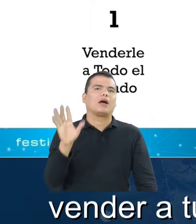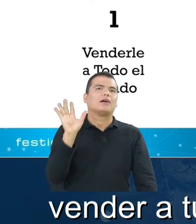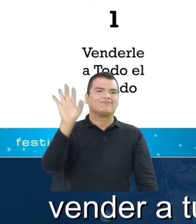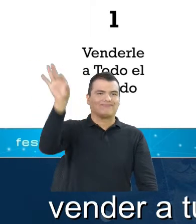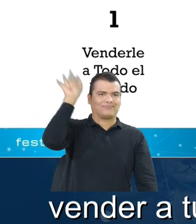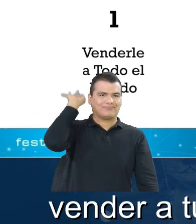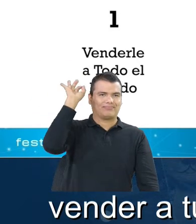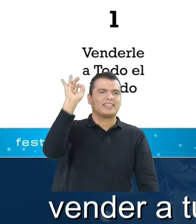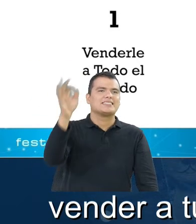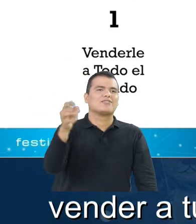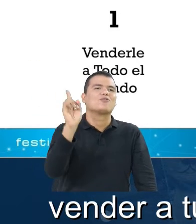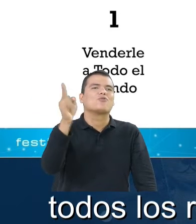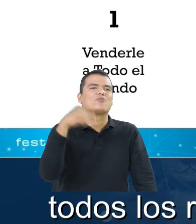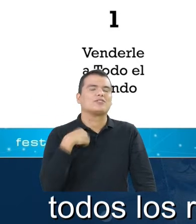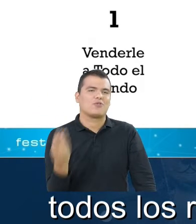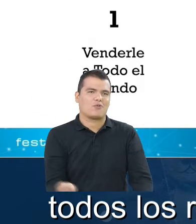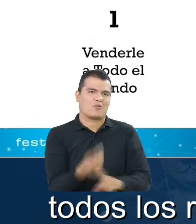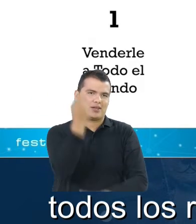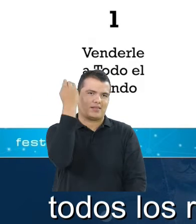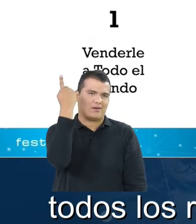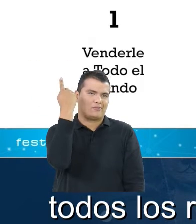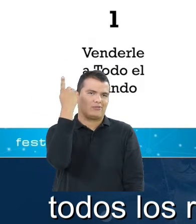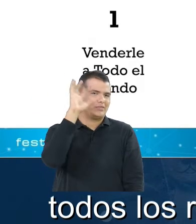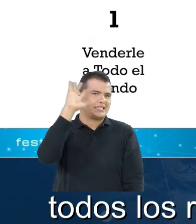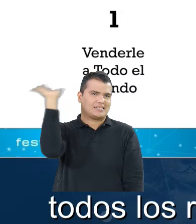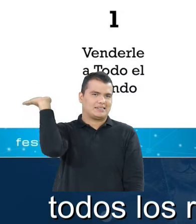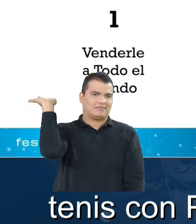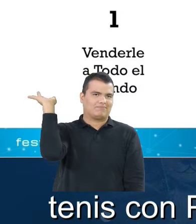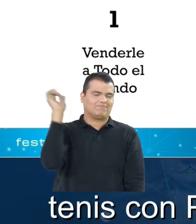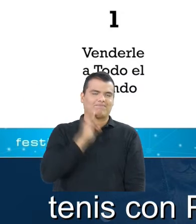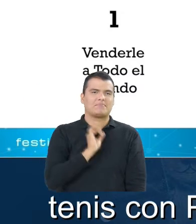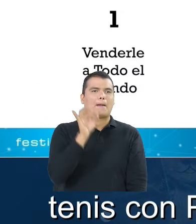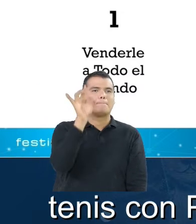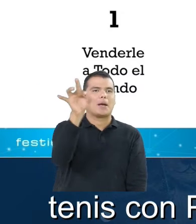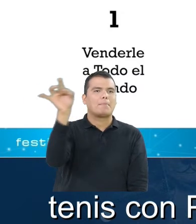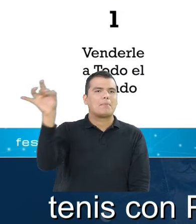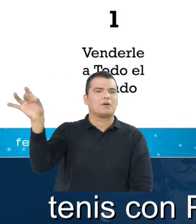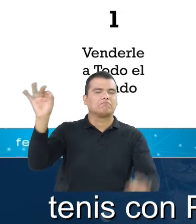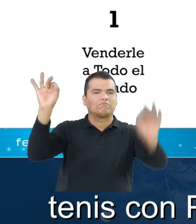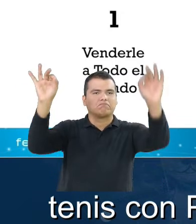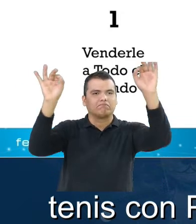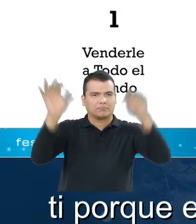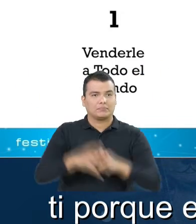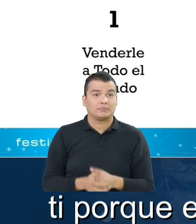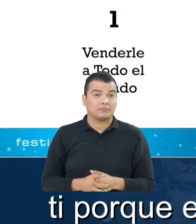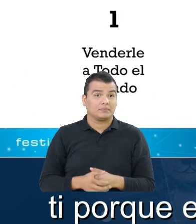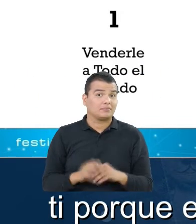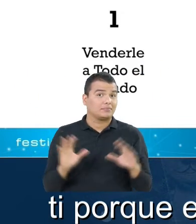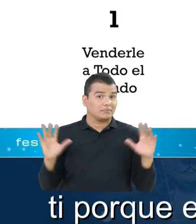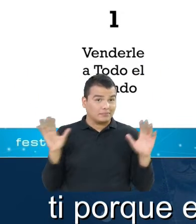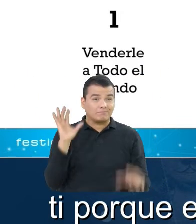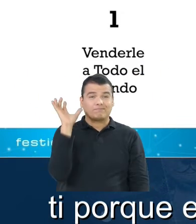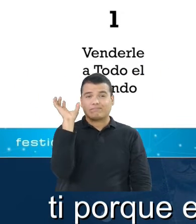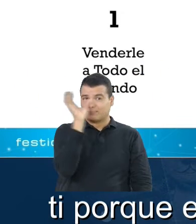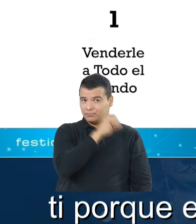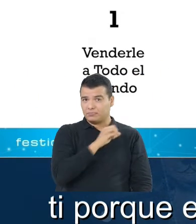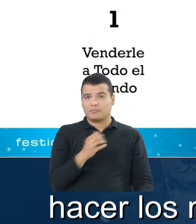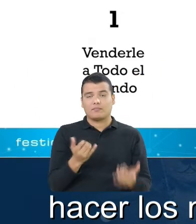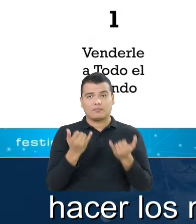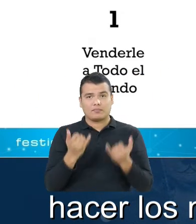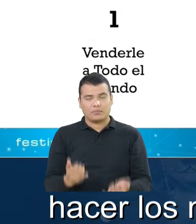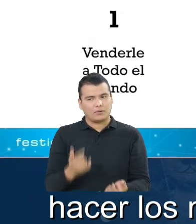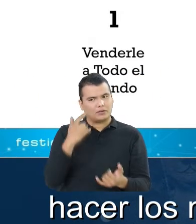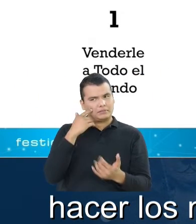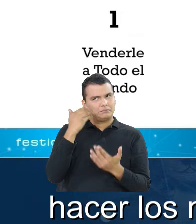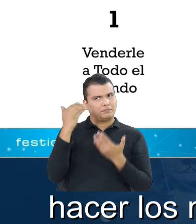a querer comprarte a ti porque eres el único especializado en hacer los mejores tenis con púas que hay en el mundo. Entonces, por eso es importante mejor hacer este